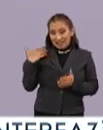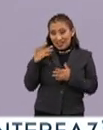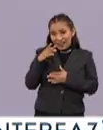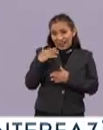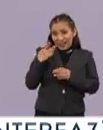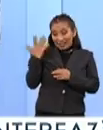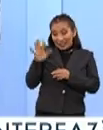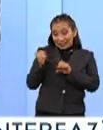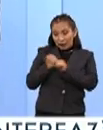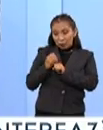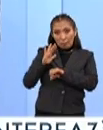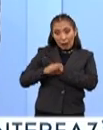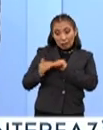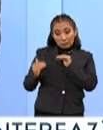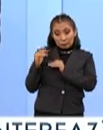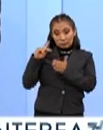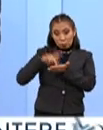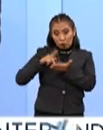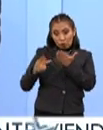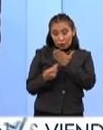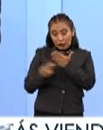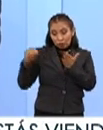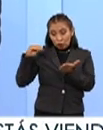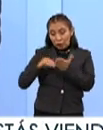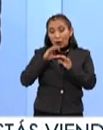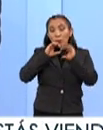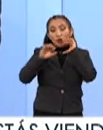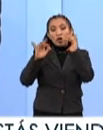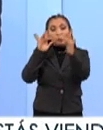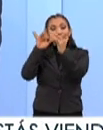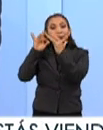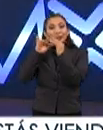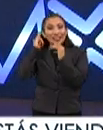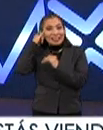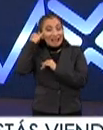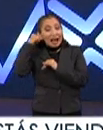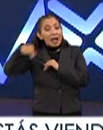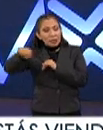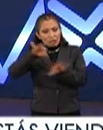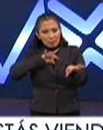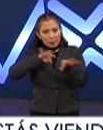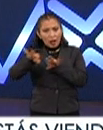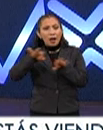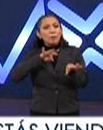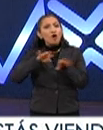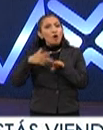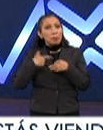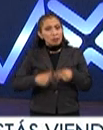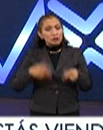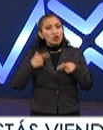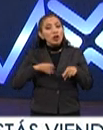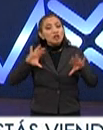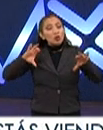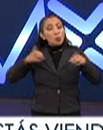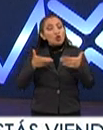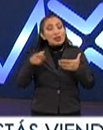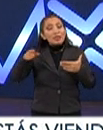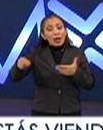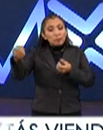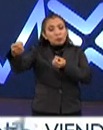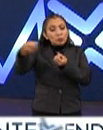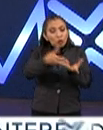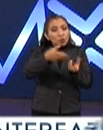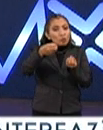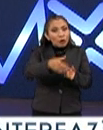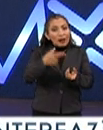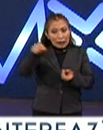en la última década se ha fortalecido un proyecto de comunicación indígena, donde trabajamos también con gente de las comunidades que nos